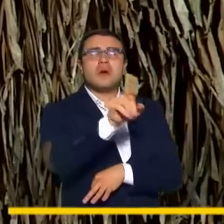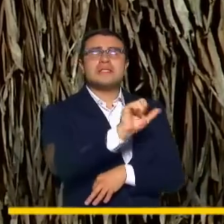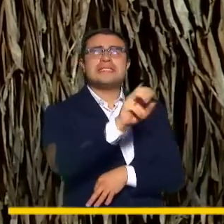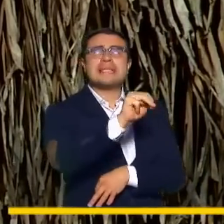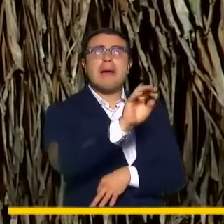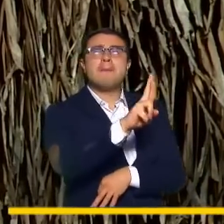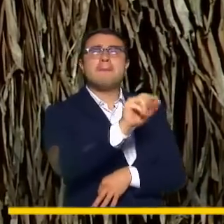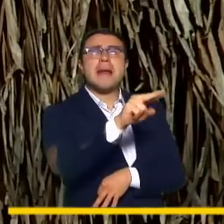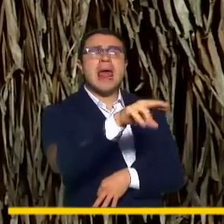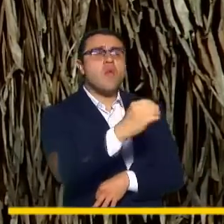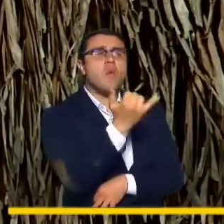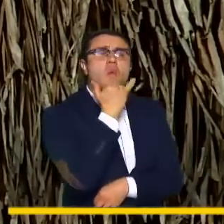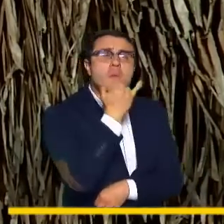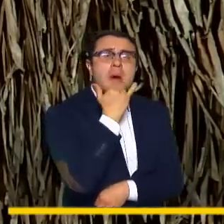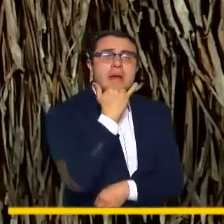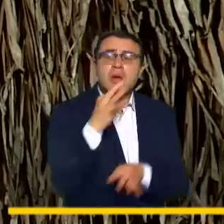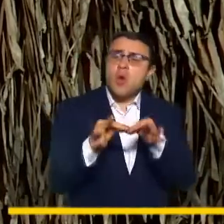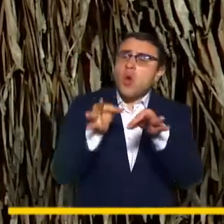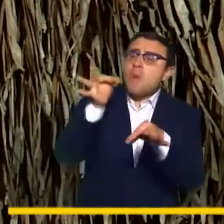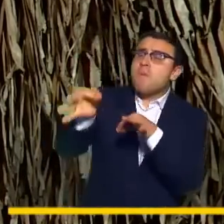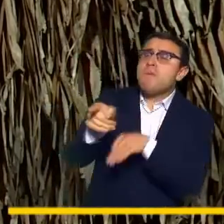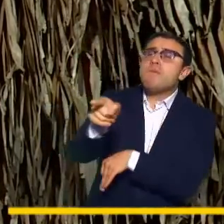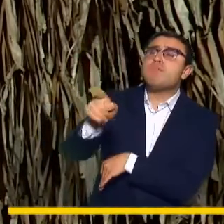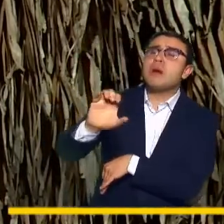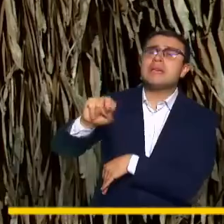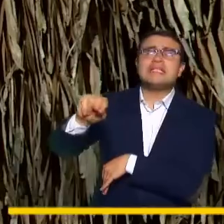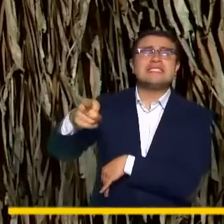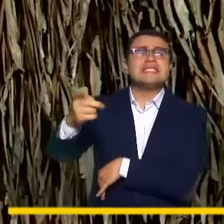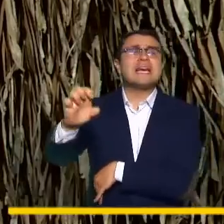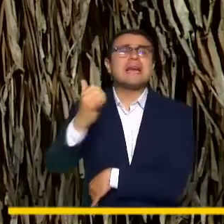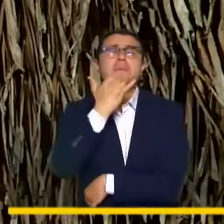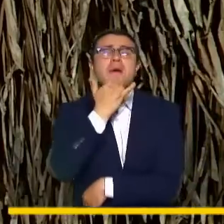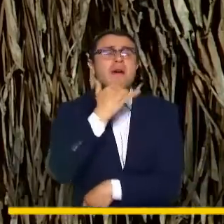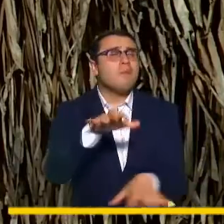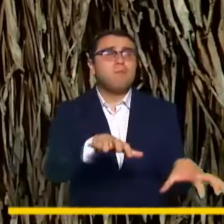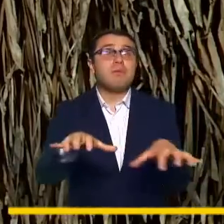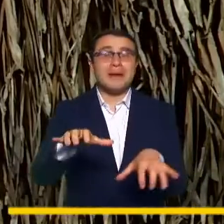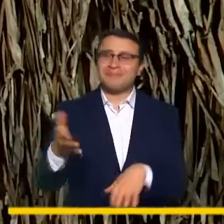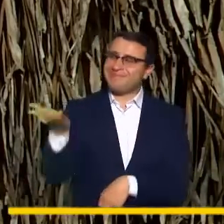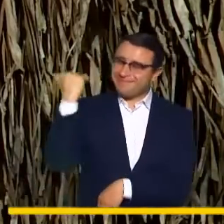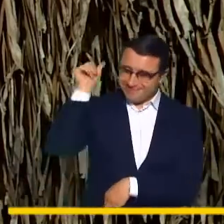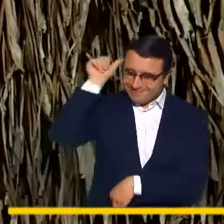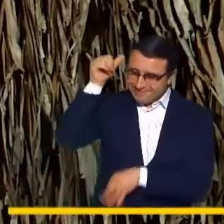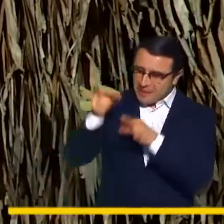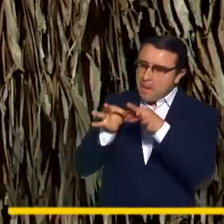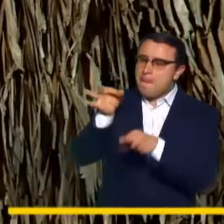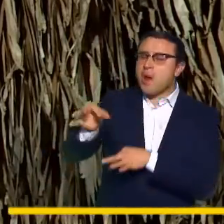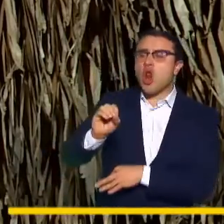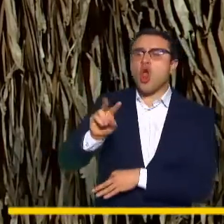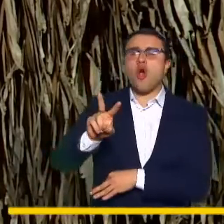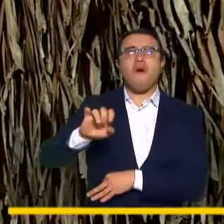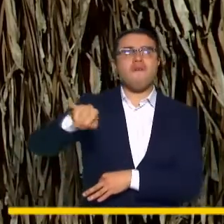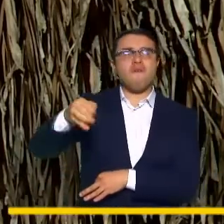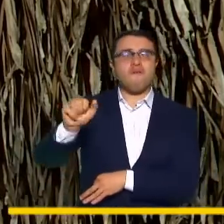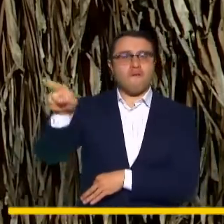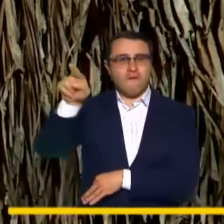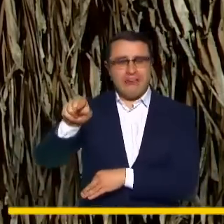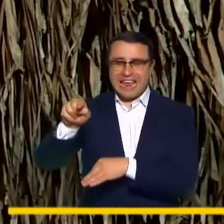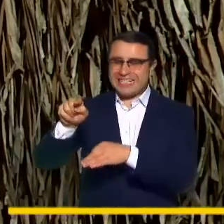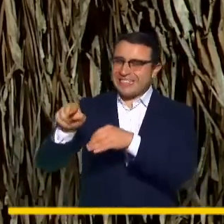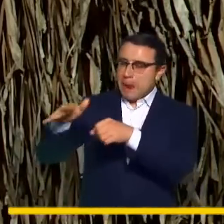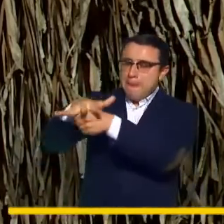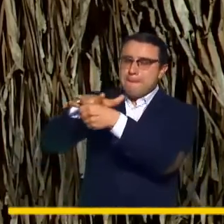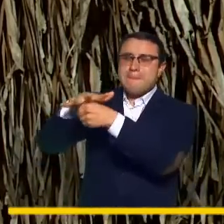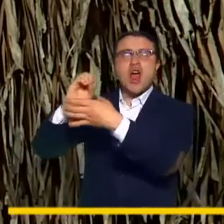¿Qué pasará por Chengue? En Ovejas, que yo dormía allá en Flor del Monte, recuerdo